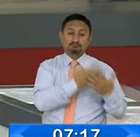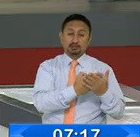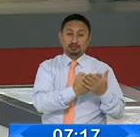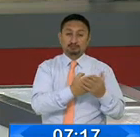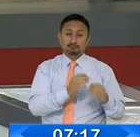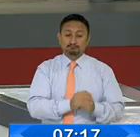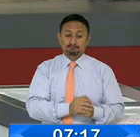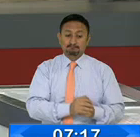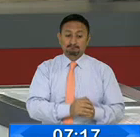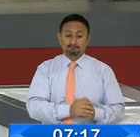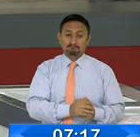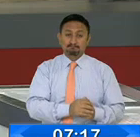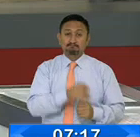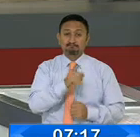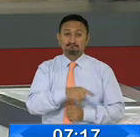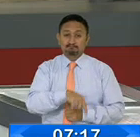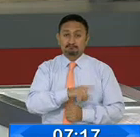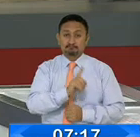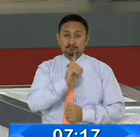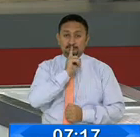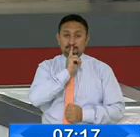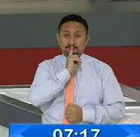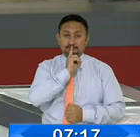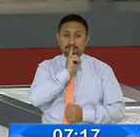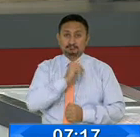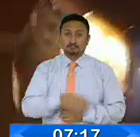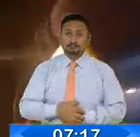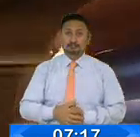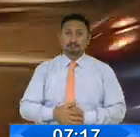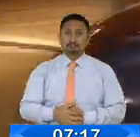individuo se acogió al silencio. Veamos.